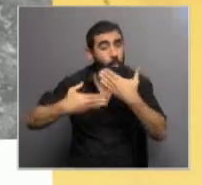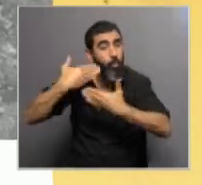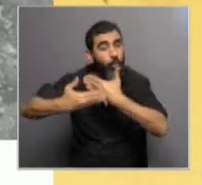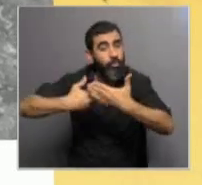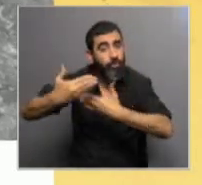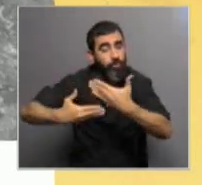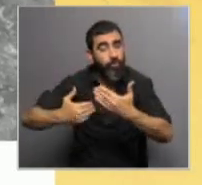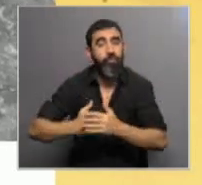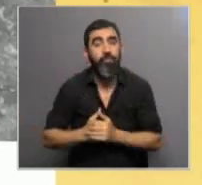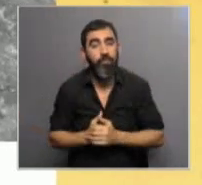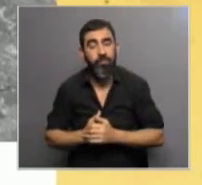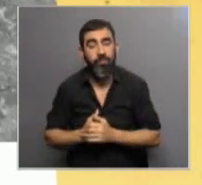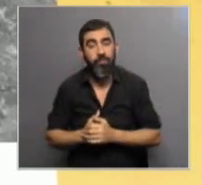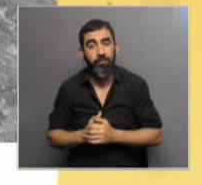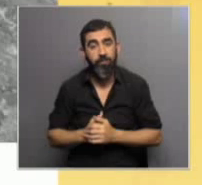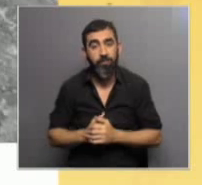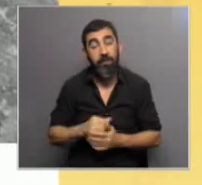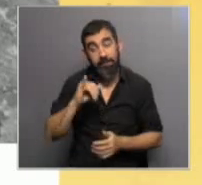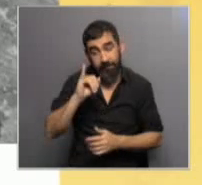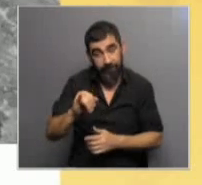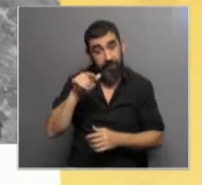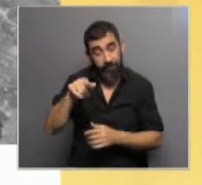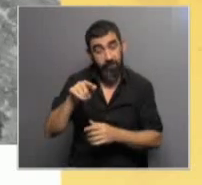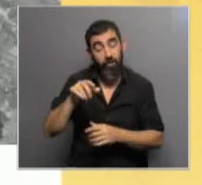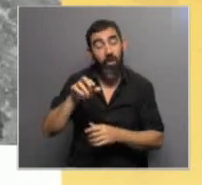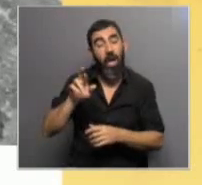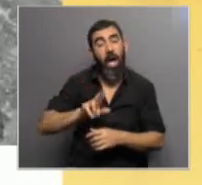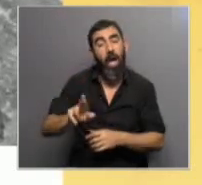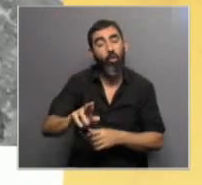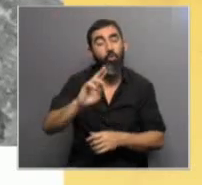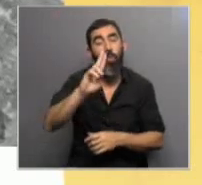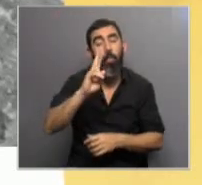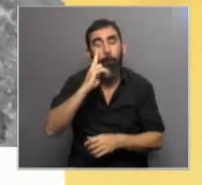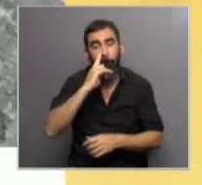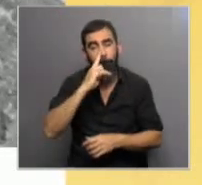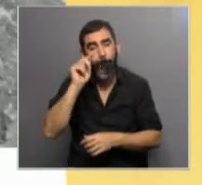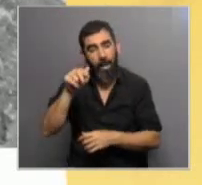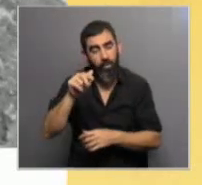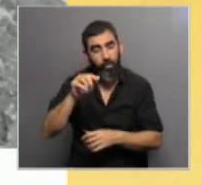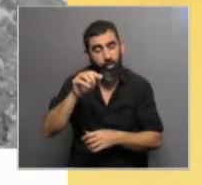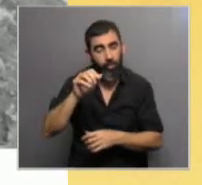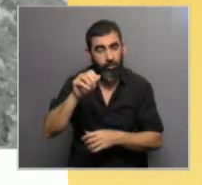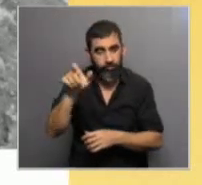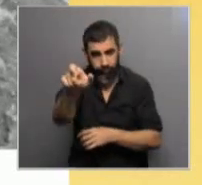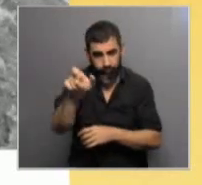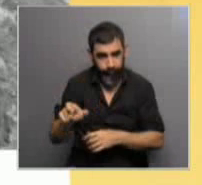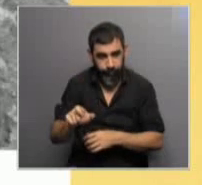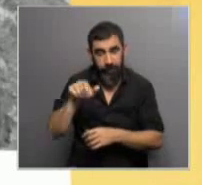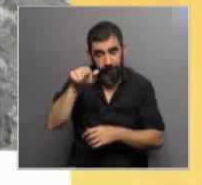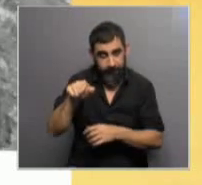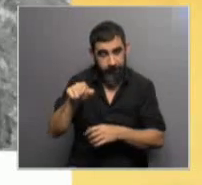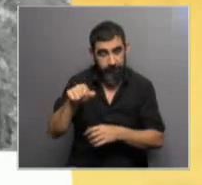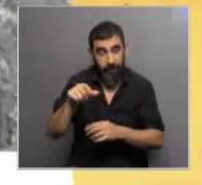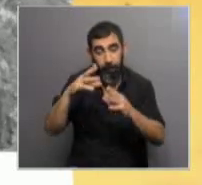que tú hablabas esta crisis en la desembocadura del arroyo pando tenemos danés tuya y al final y bueno hay lo que